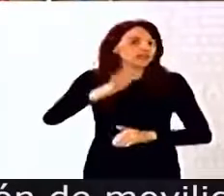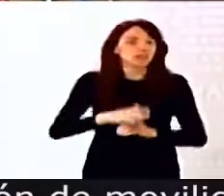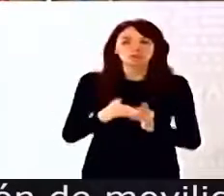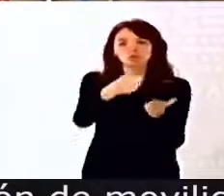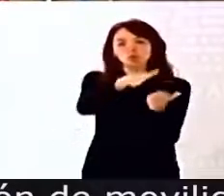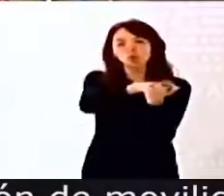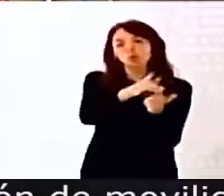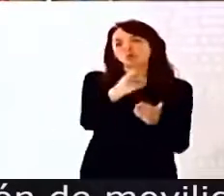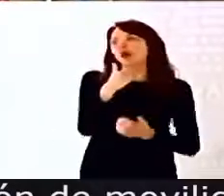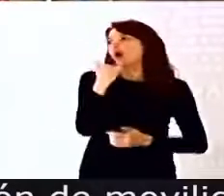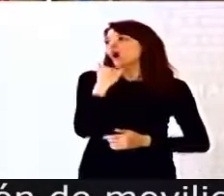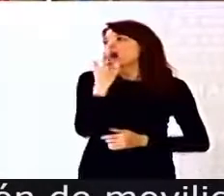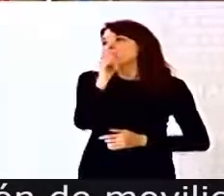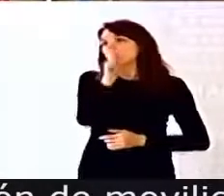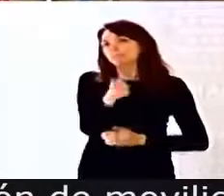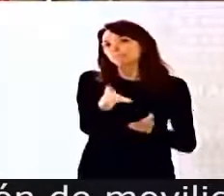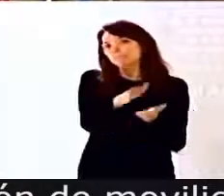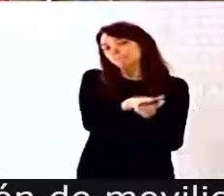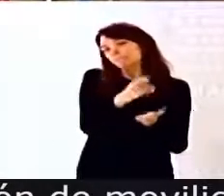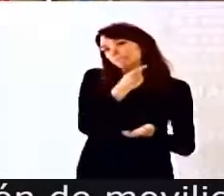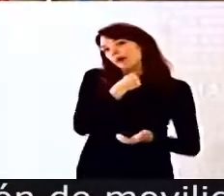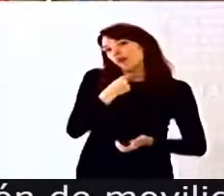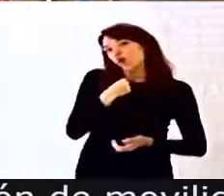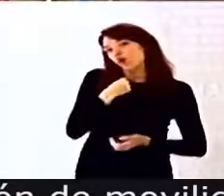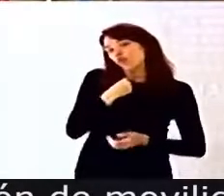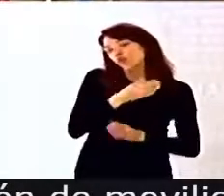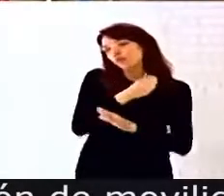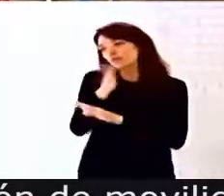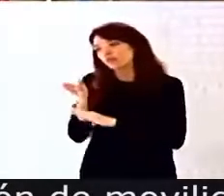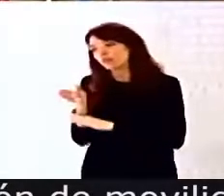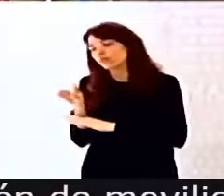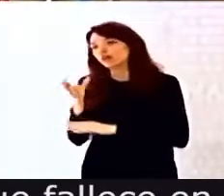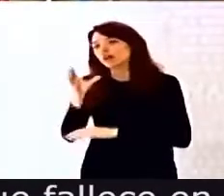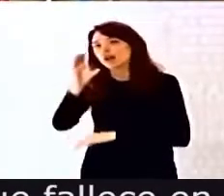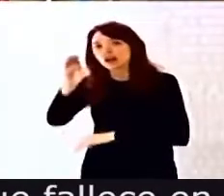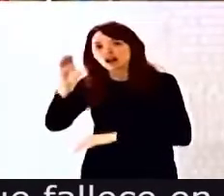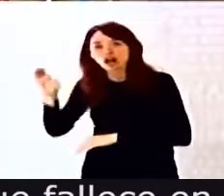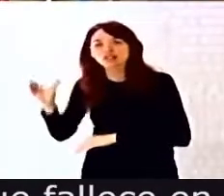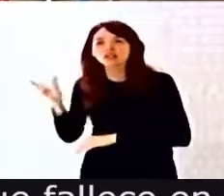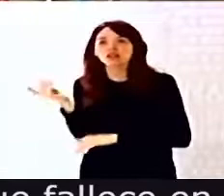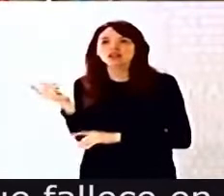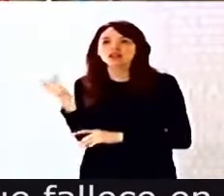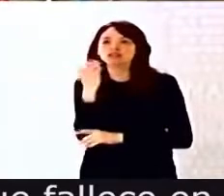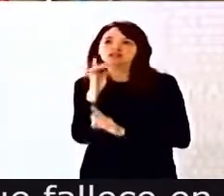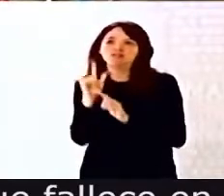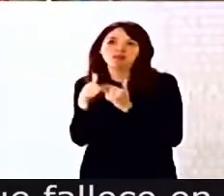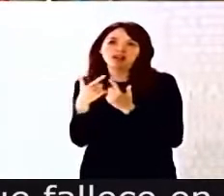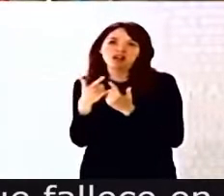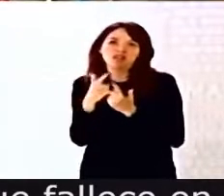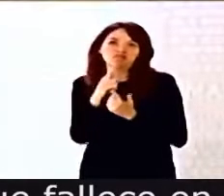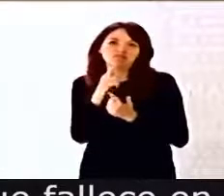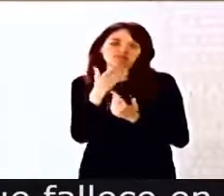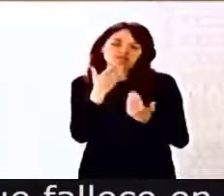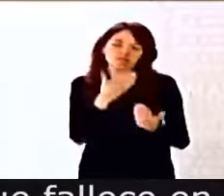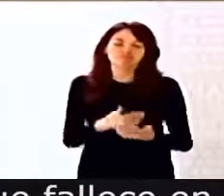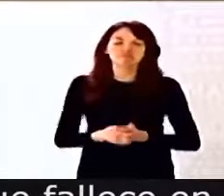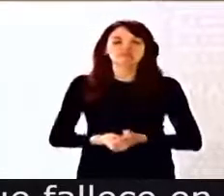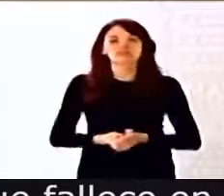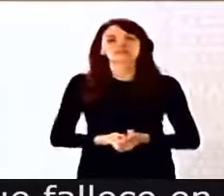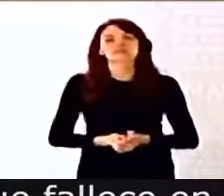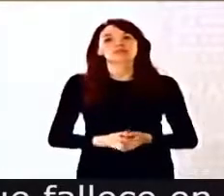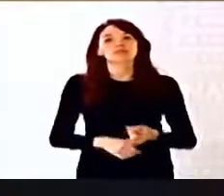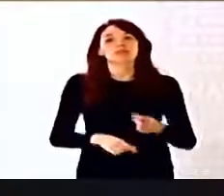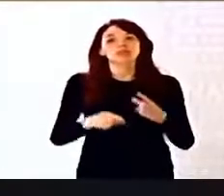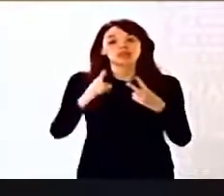Badajoz y puede ir a Cáceres al entierro si los familiares están allí. Gracias. A la primera